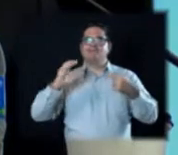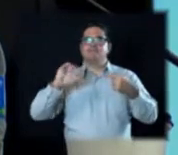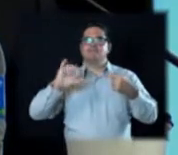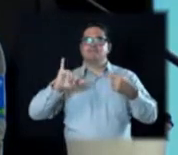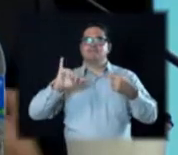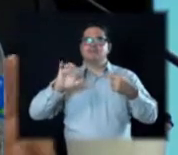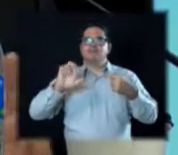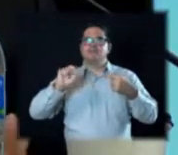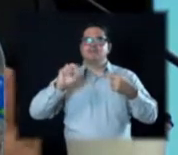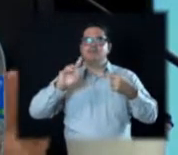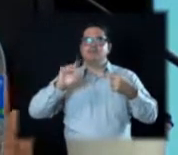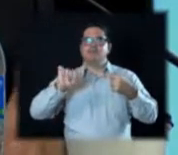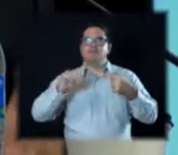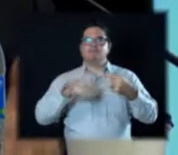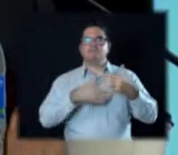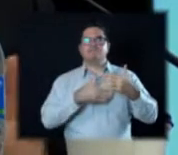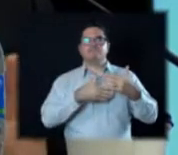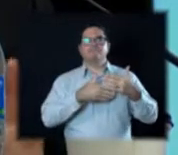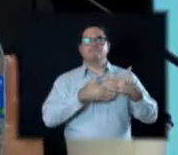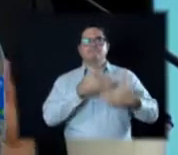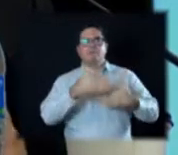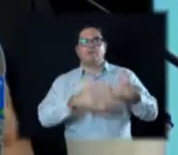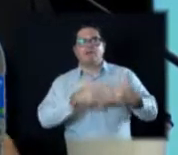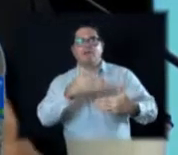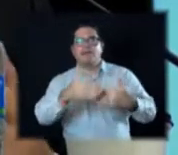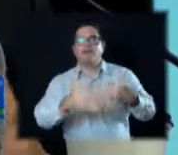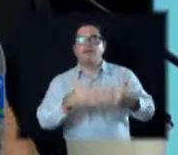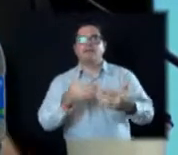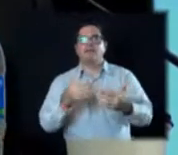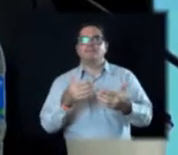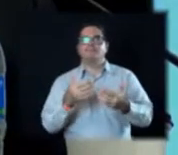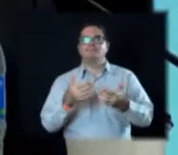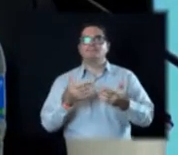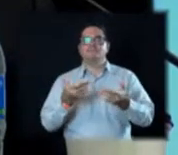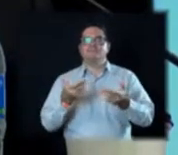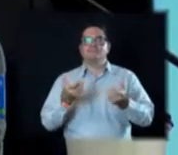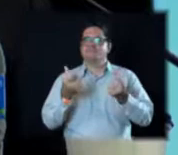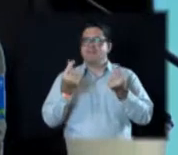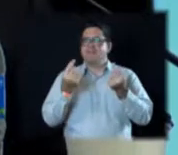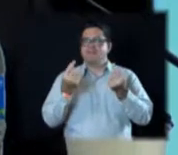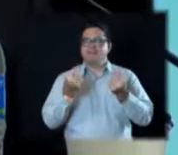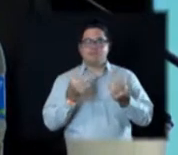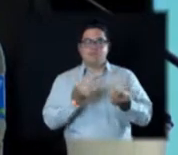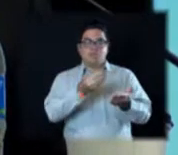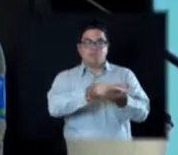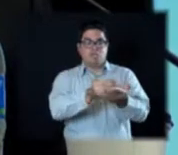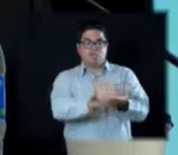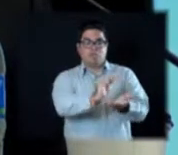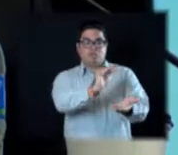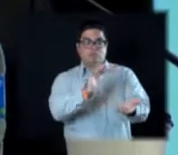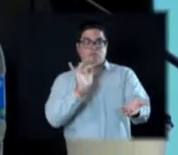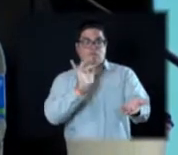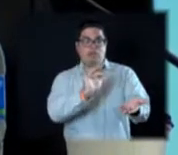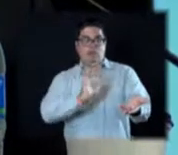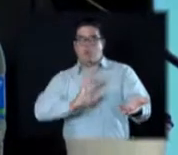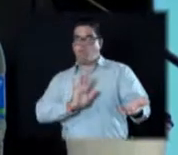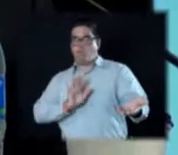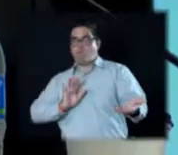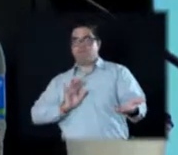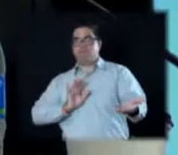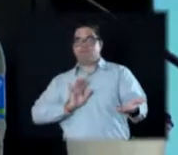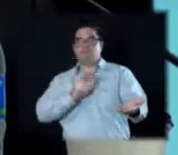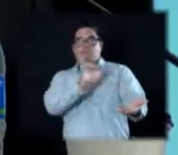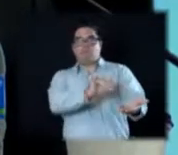Hacienda, esos impuestos de cuartos ya no son vacas sagradas como lo era